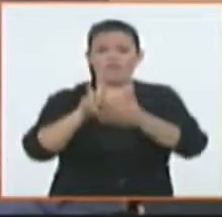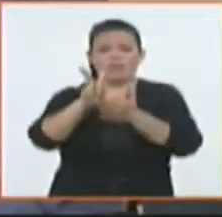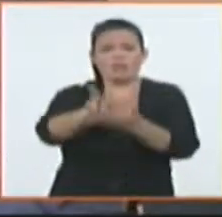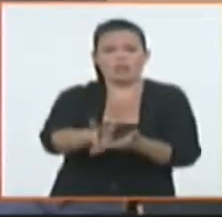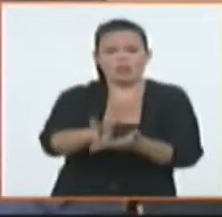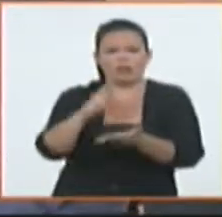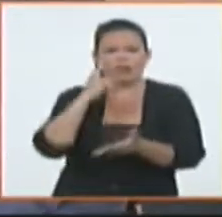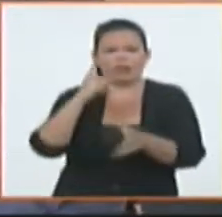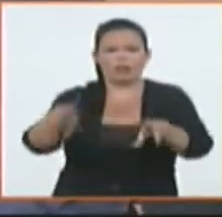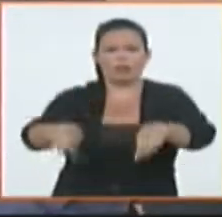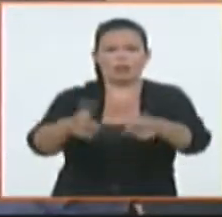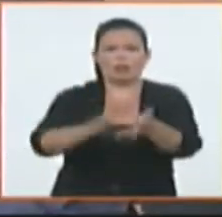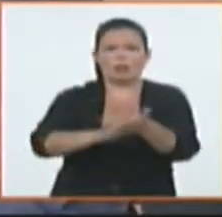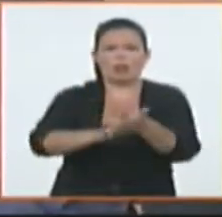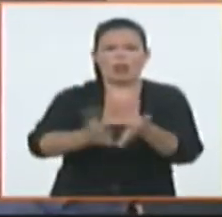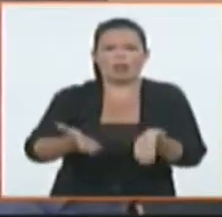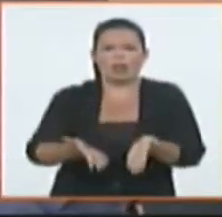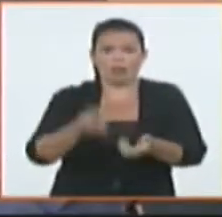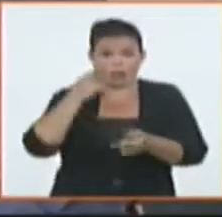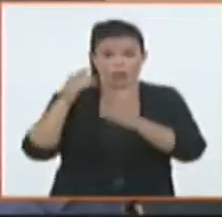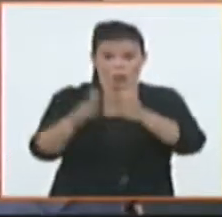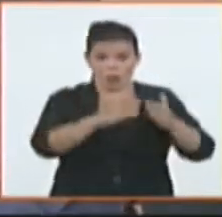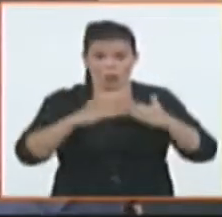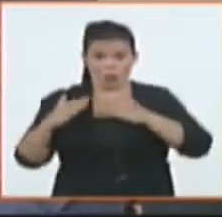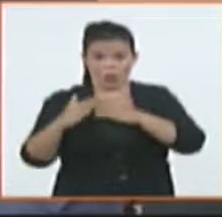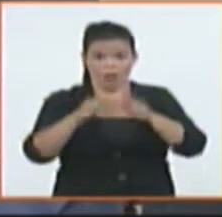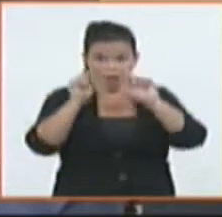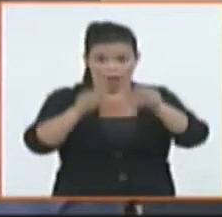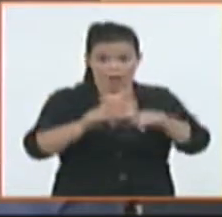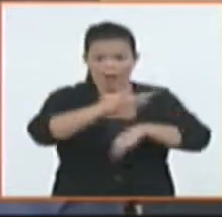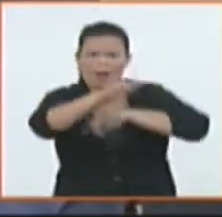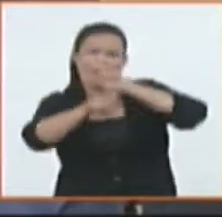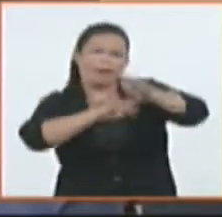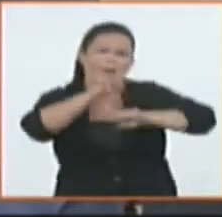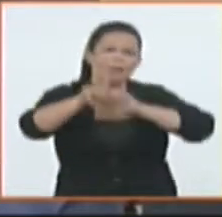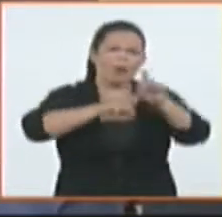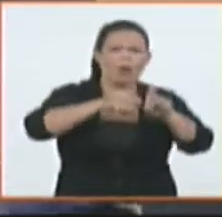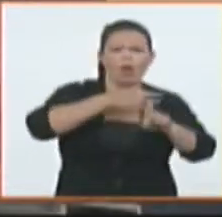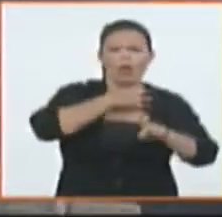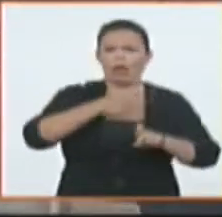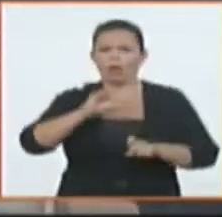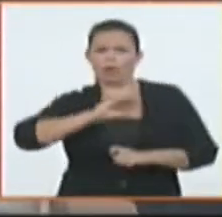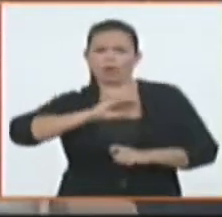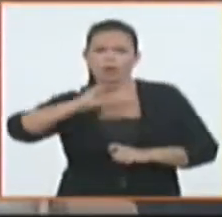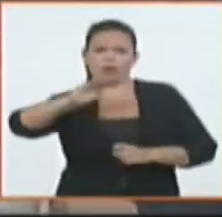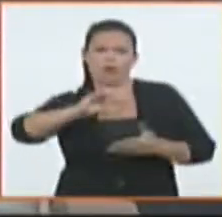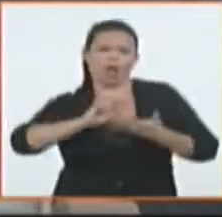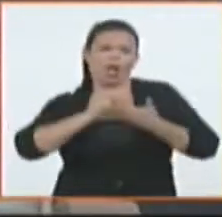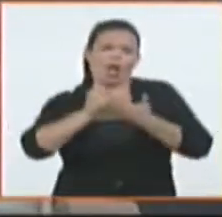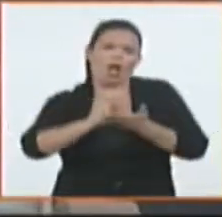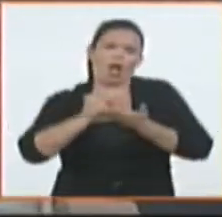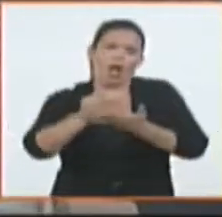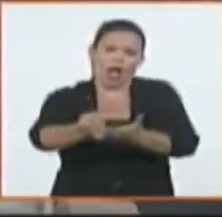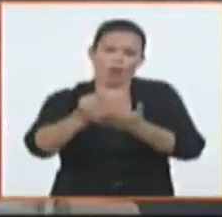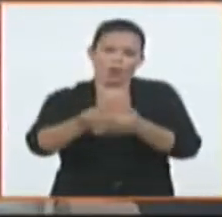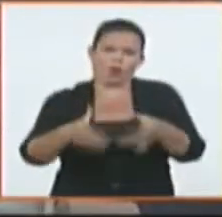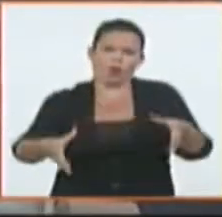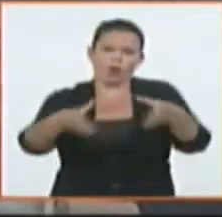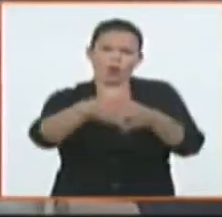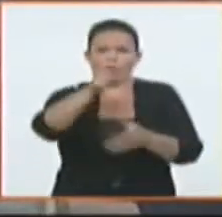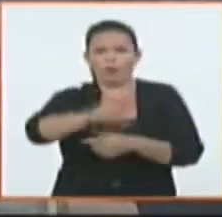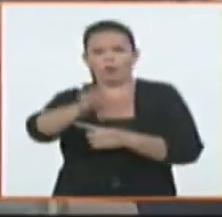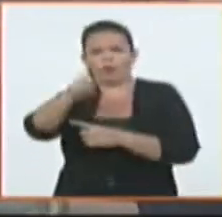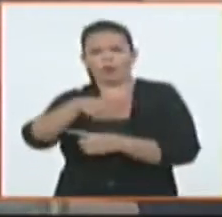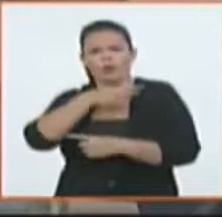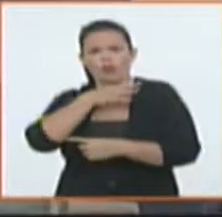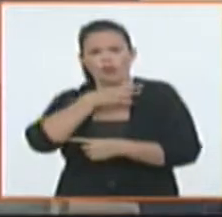los subsidios para un grupo de personas vulnerables, entonces un monto de subsidio